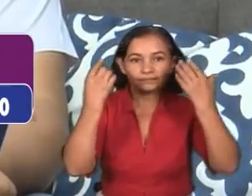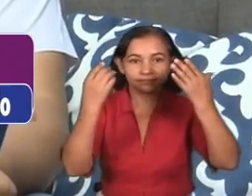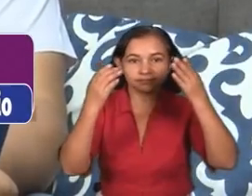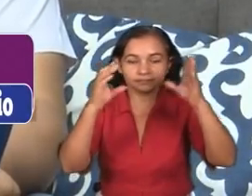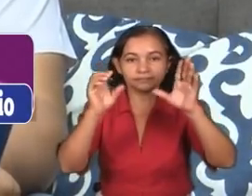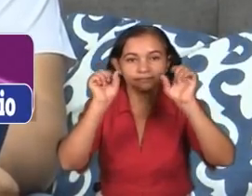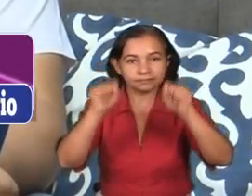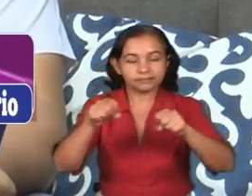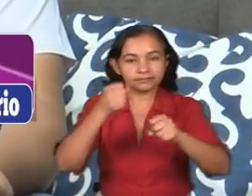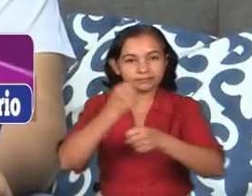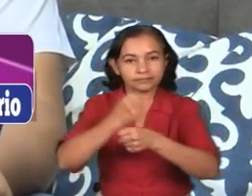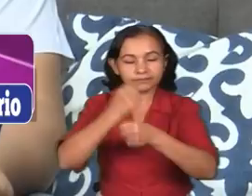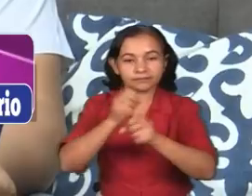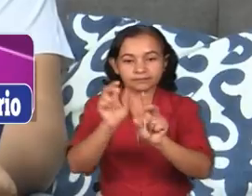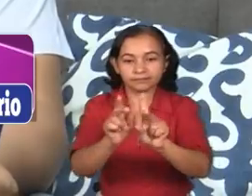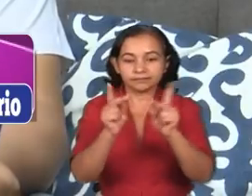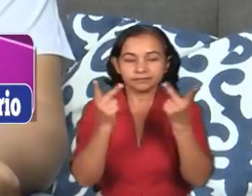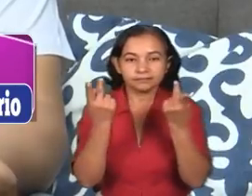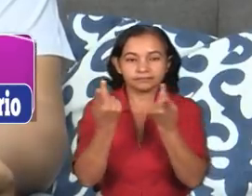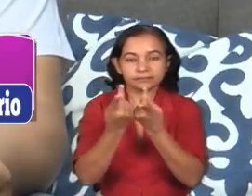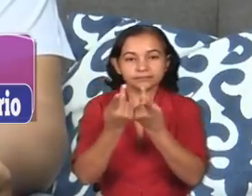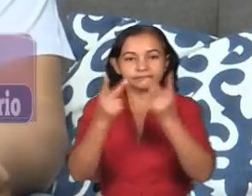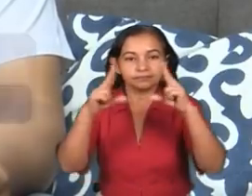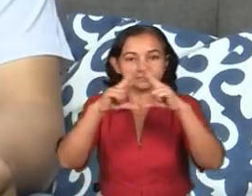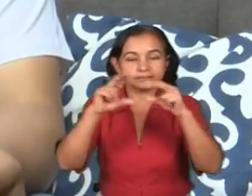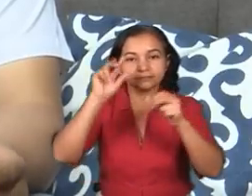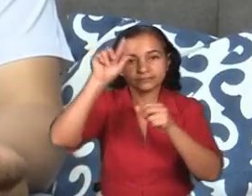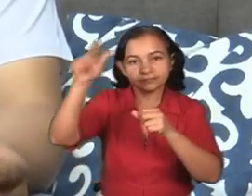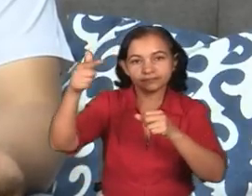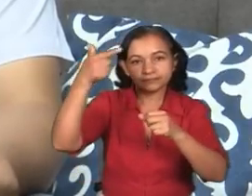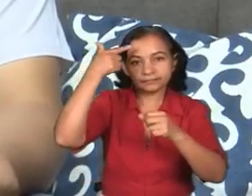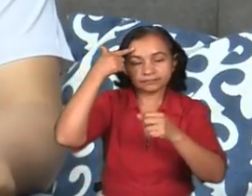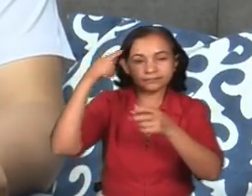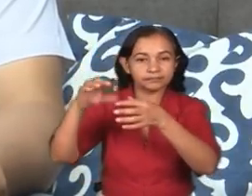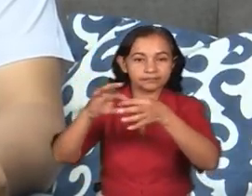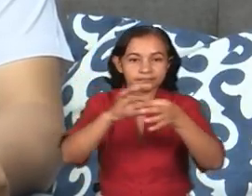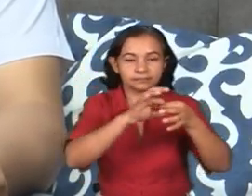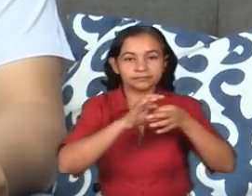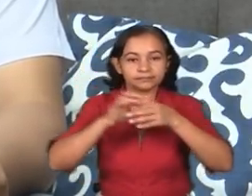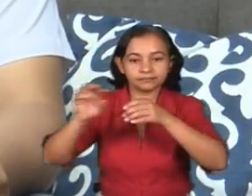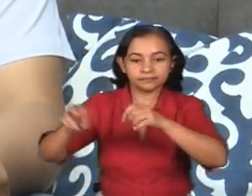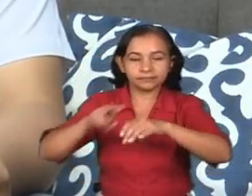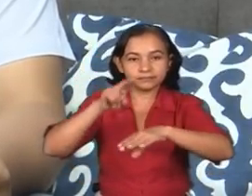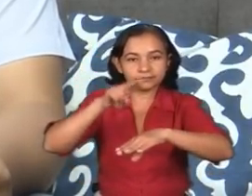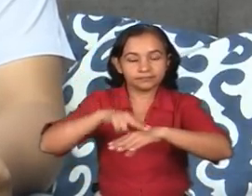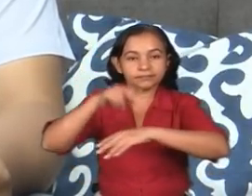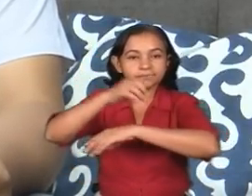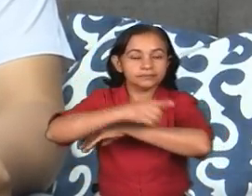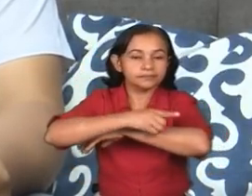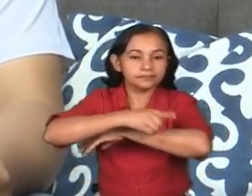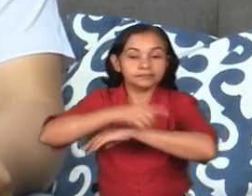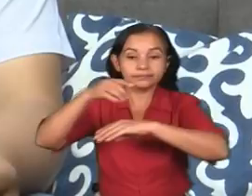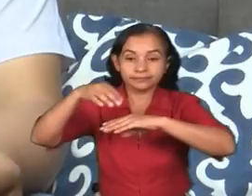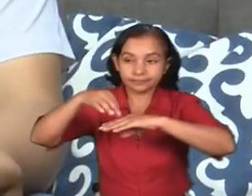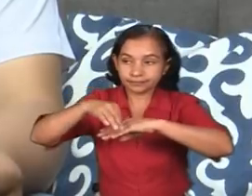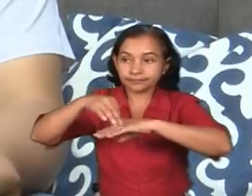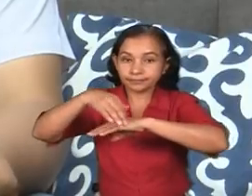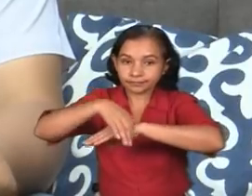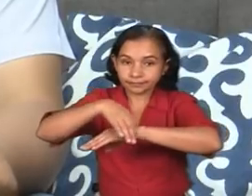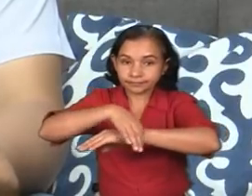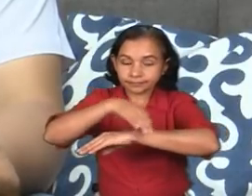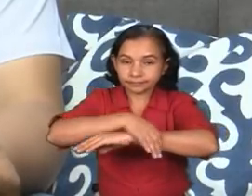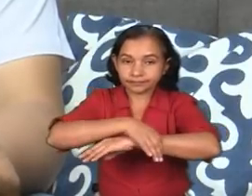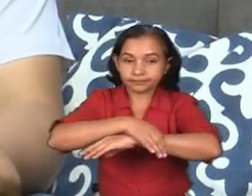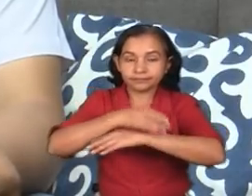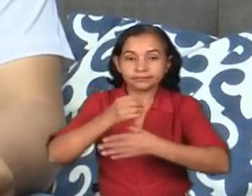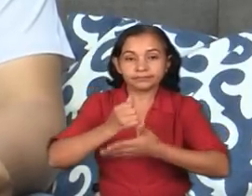como pueblo, como nación, a través de la gestión del Gobierno de Reconciliación y Unidad Nacional que presiden el comandante Daniel y la compañera Rosario, en función de